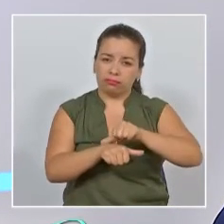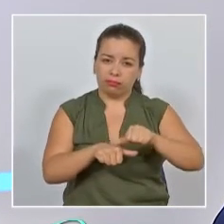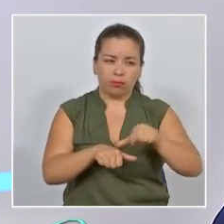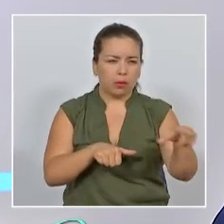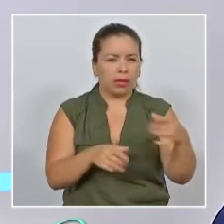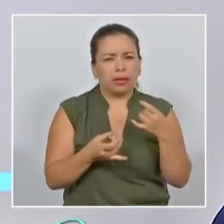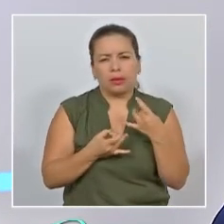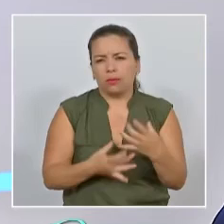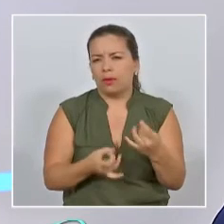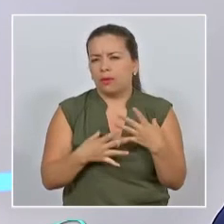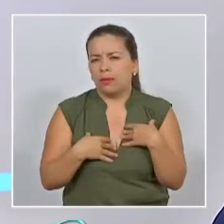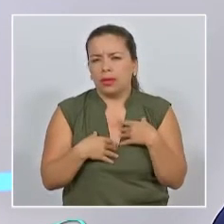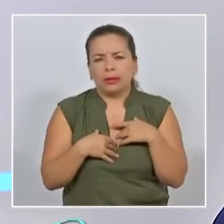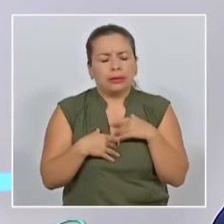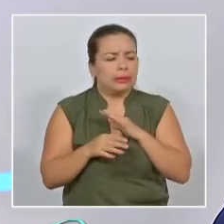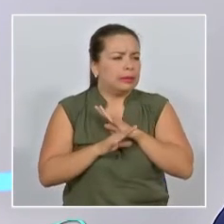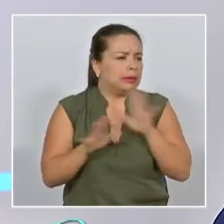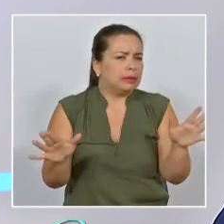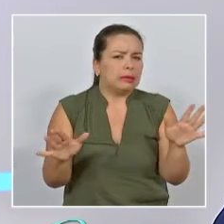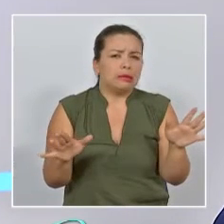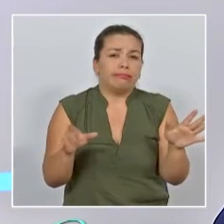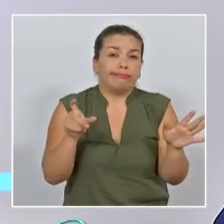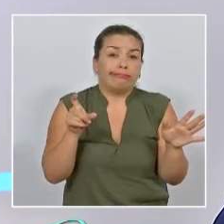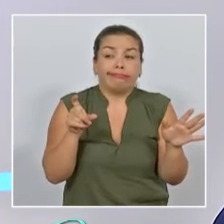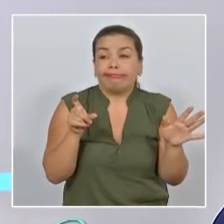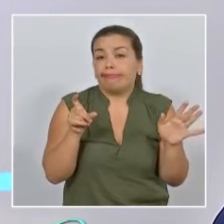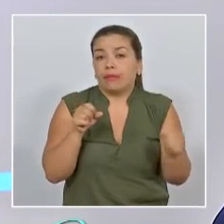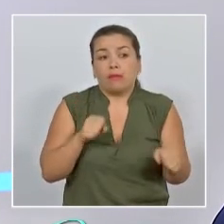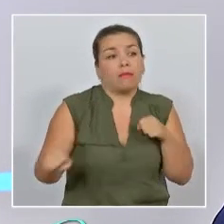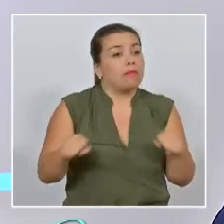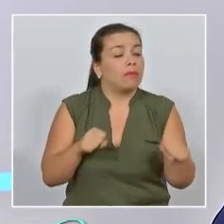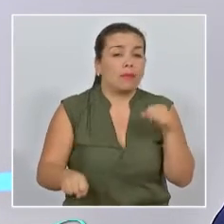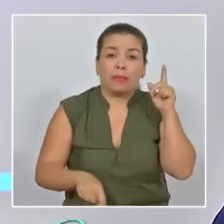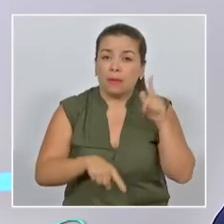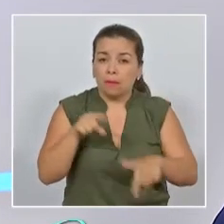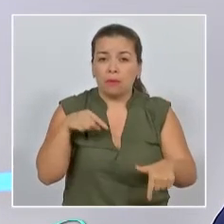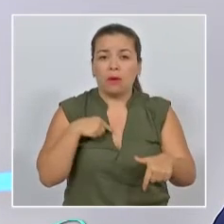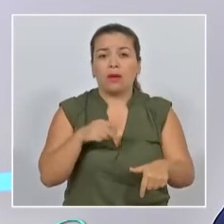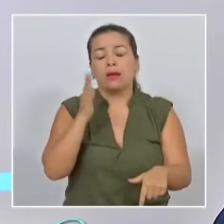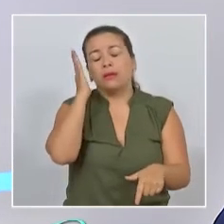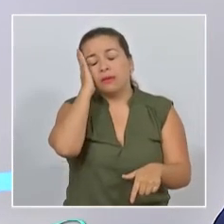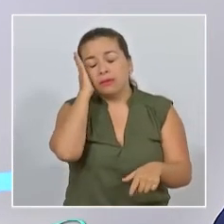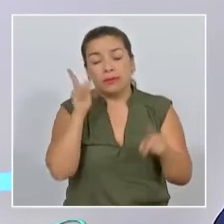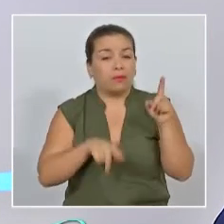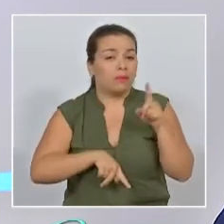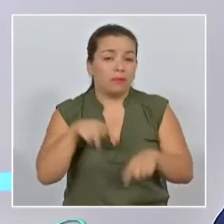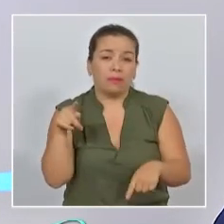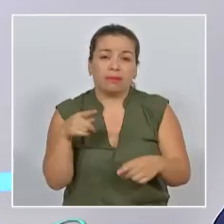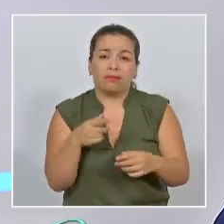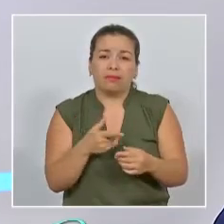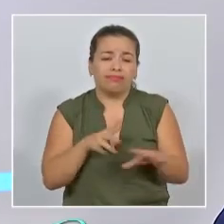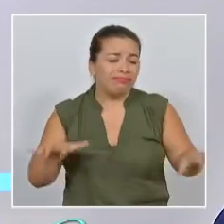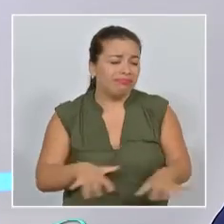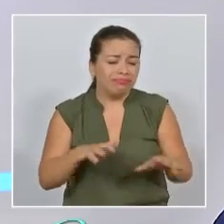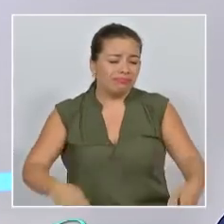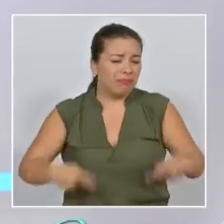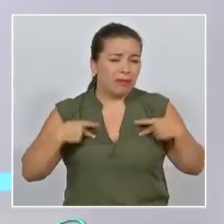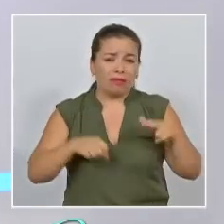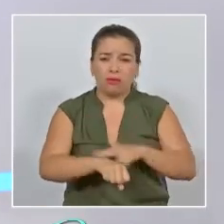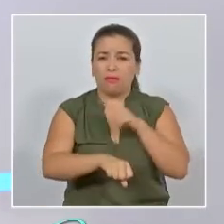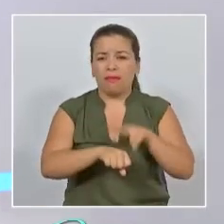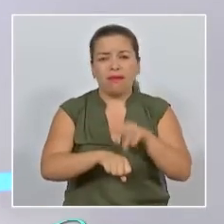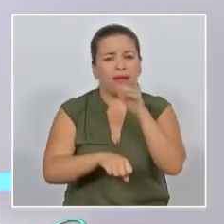dolor la inhabilita por completo, no la deja moverse, no la deja dormir, no la deja hacer nada.